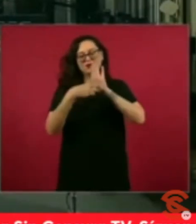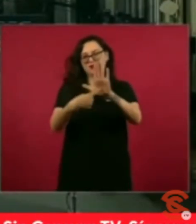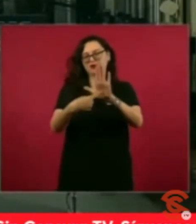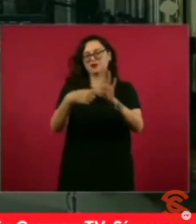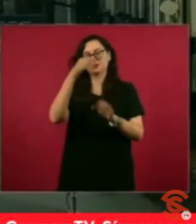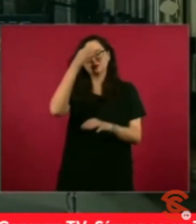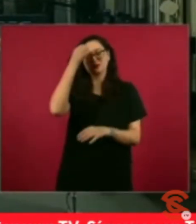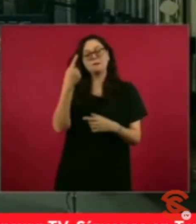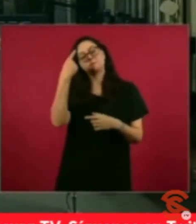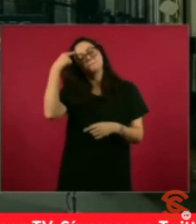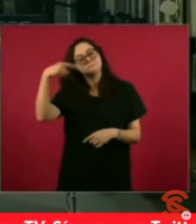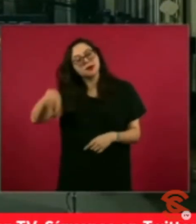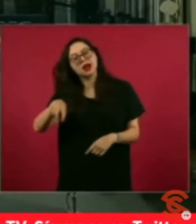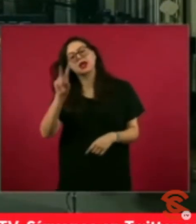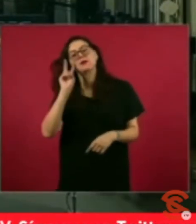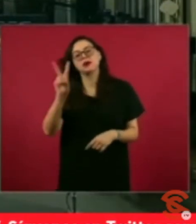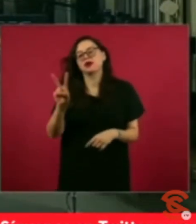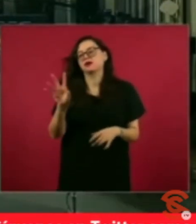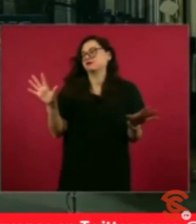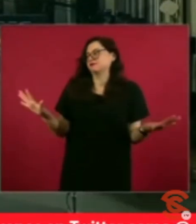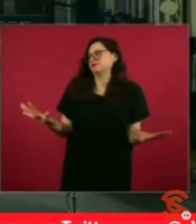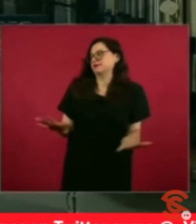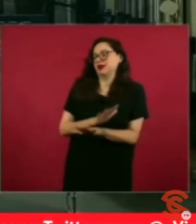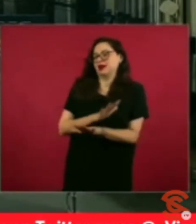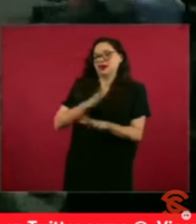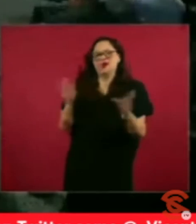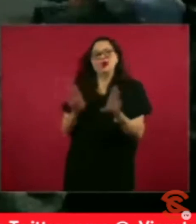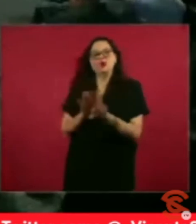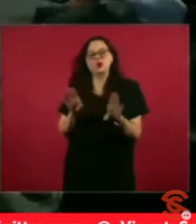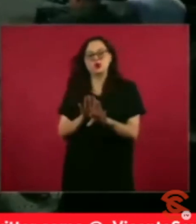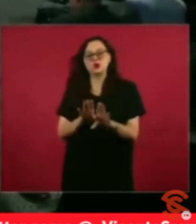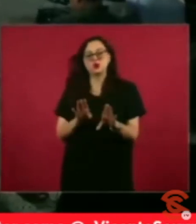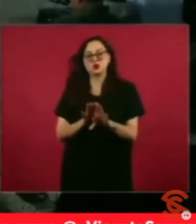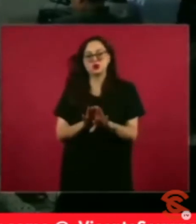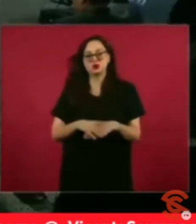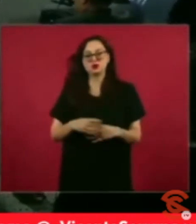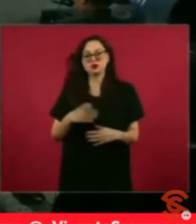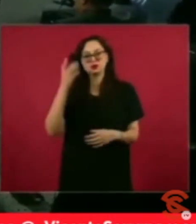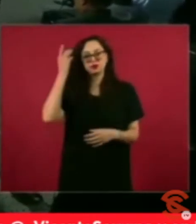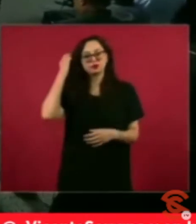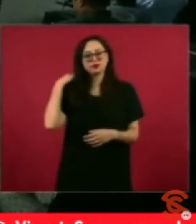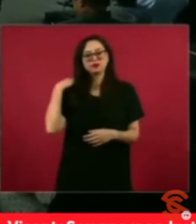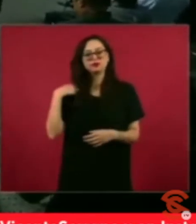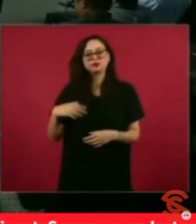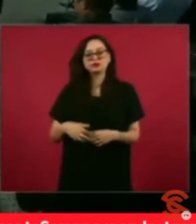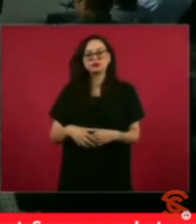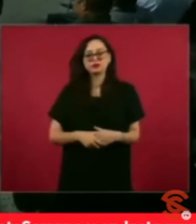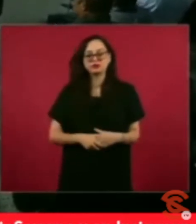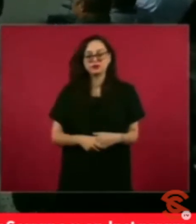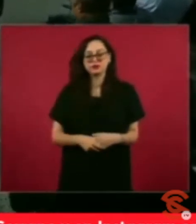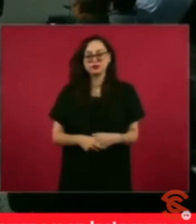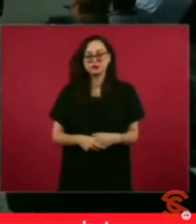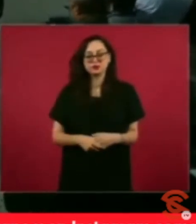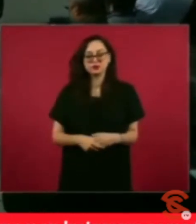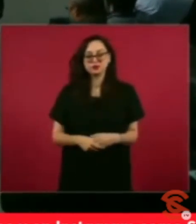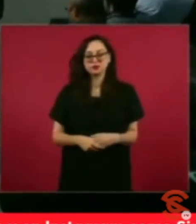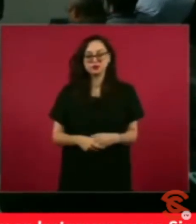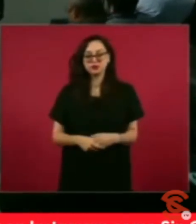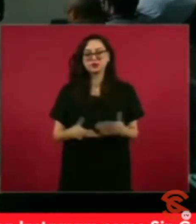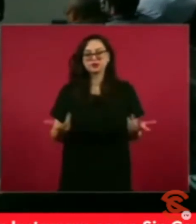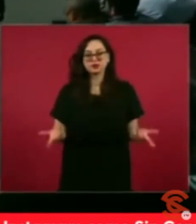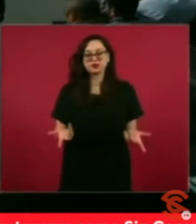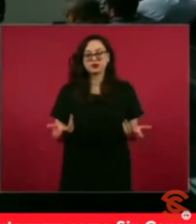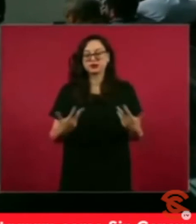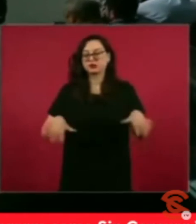Para que vean este fenómeno que se logró con el apoyo